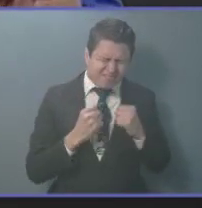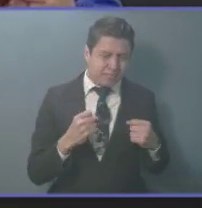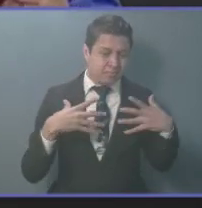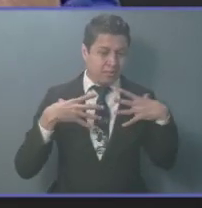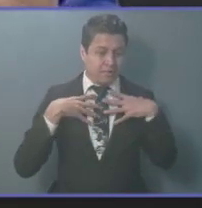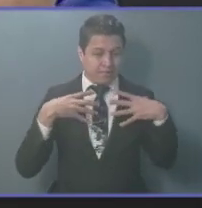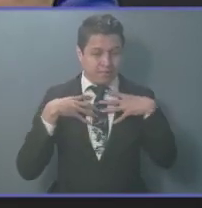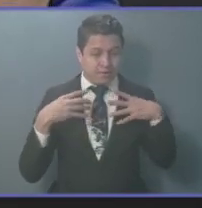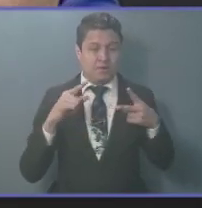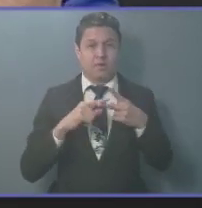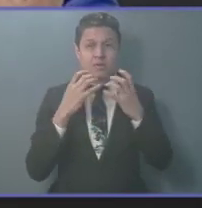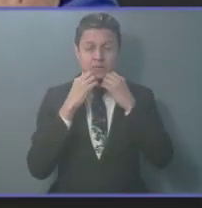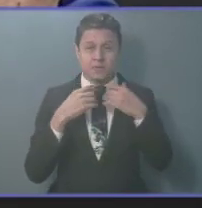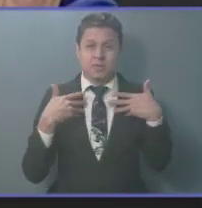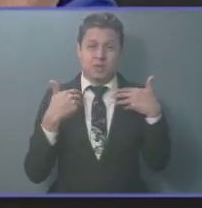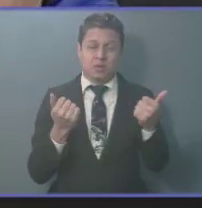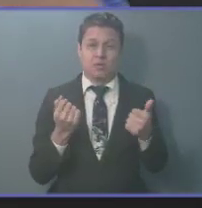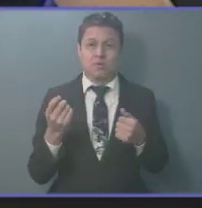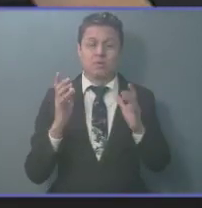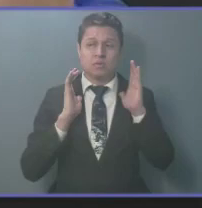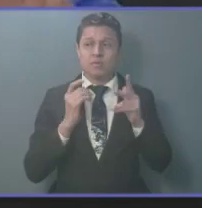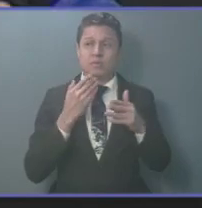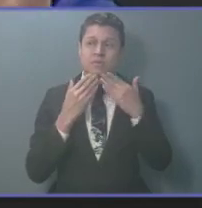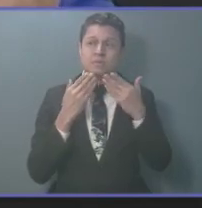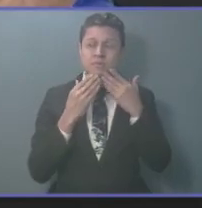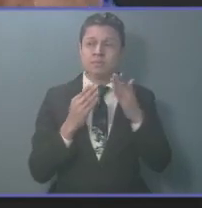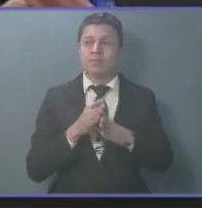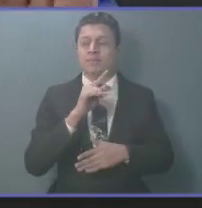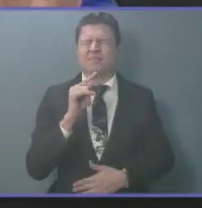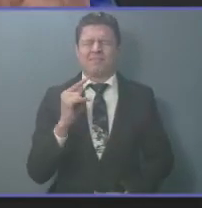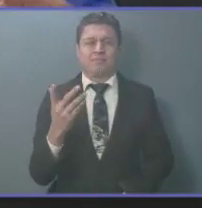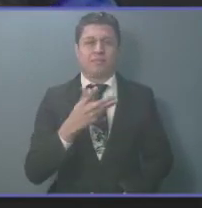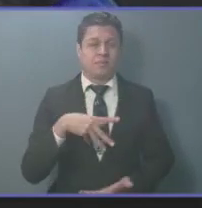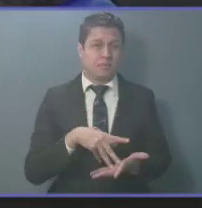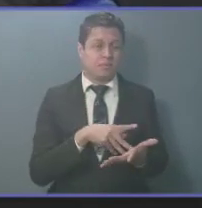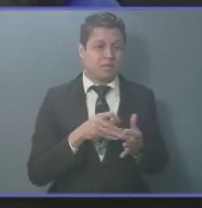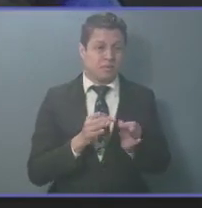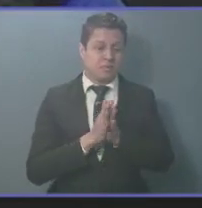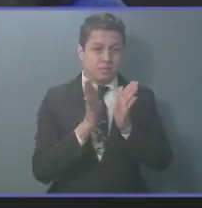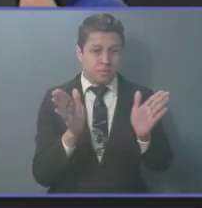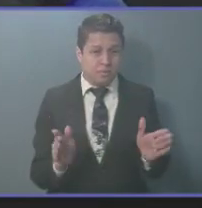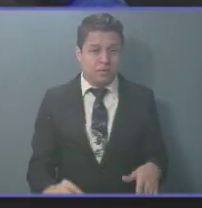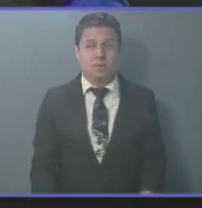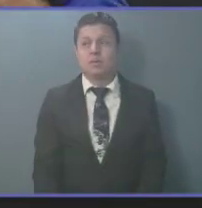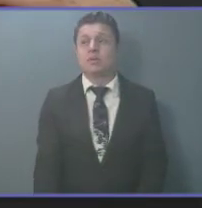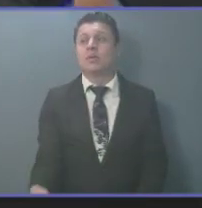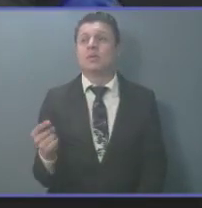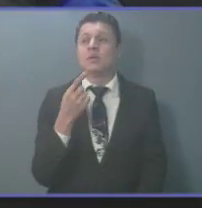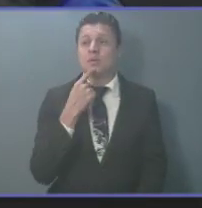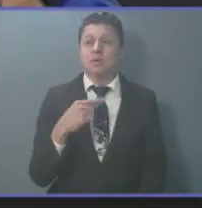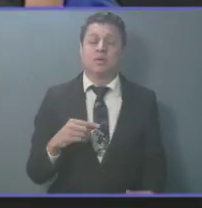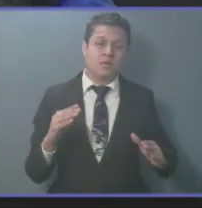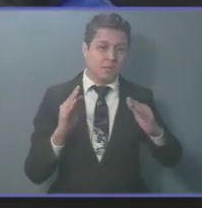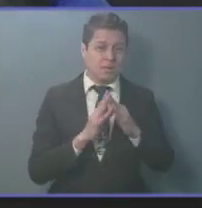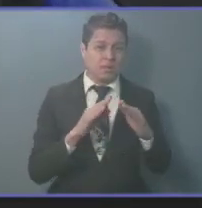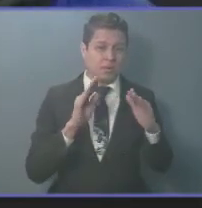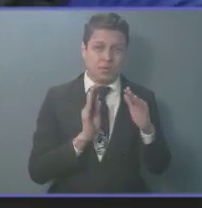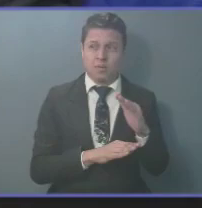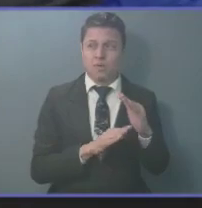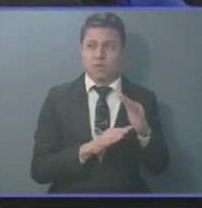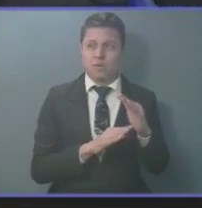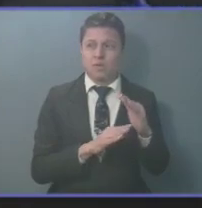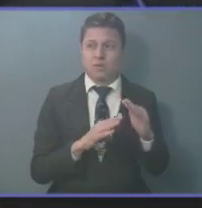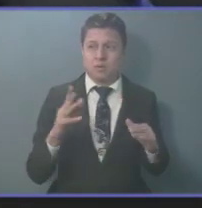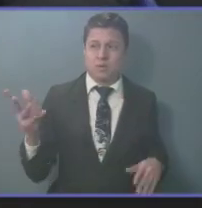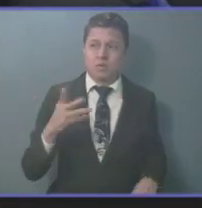pública, dice el gobierno, como interés de la población en general, se declara cuarentena domiciliar en